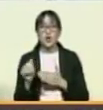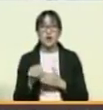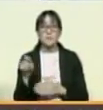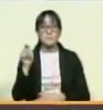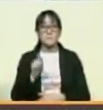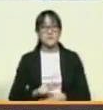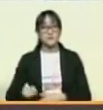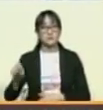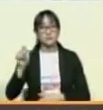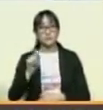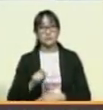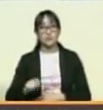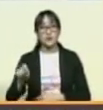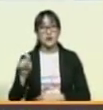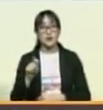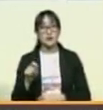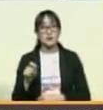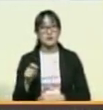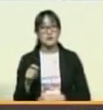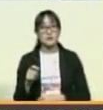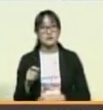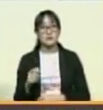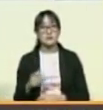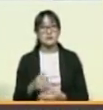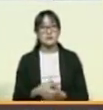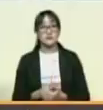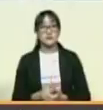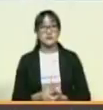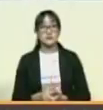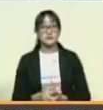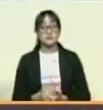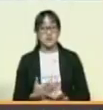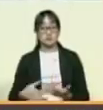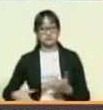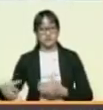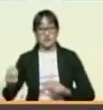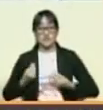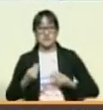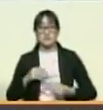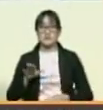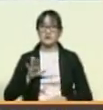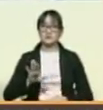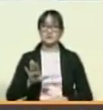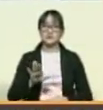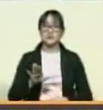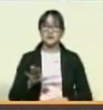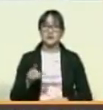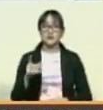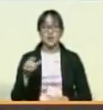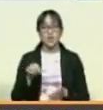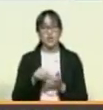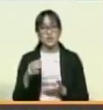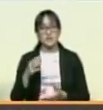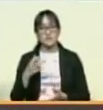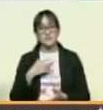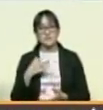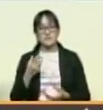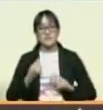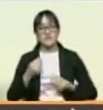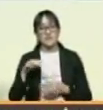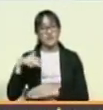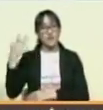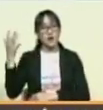mensuales para la onerosa vida, que la ostentosa vida que lleva en el exterior de la República, y desde el